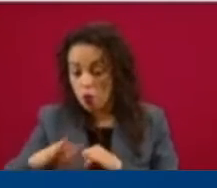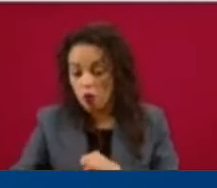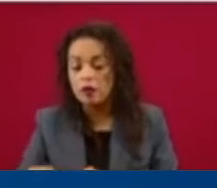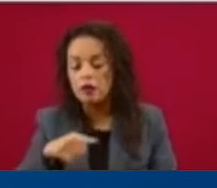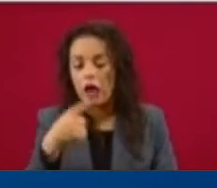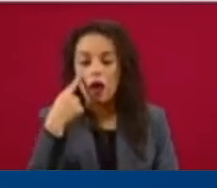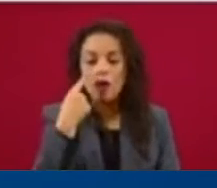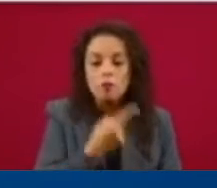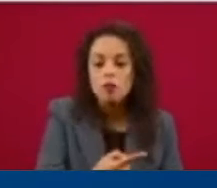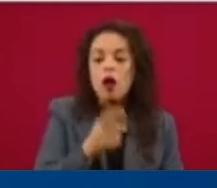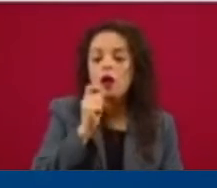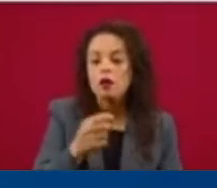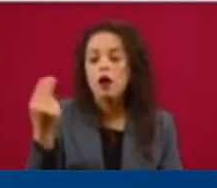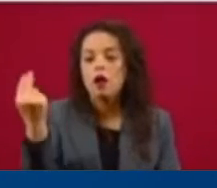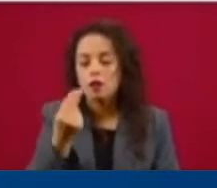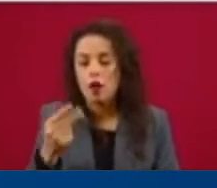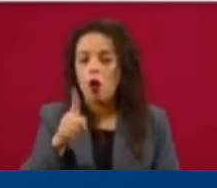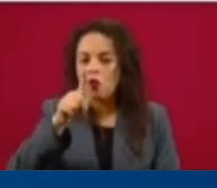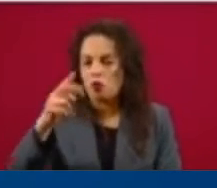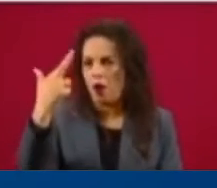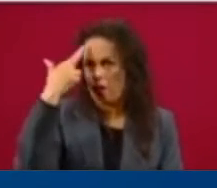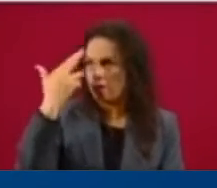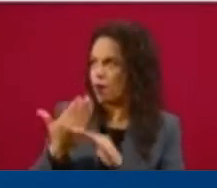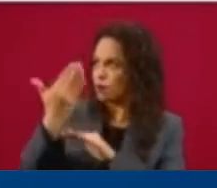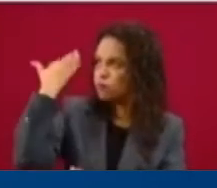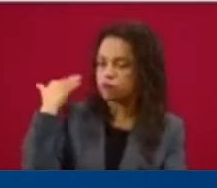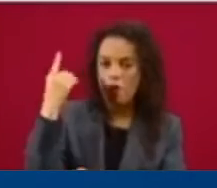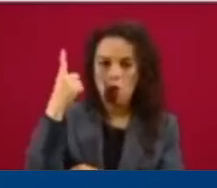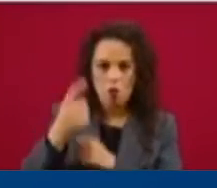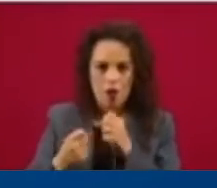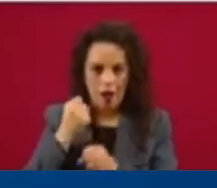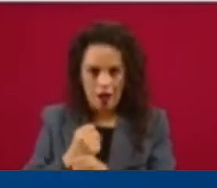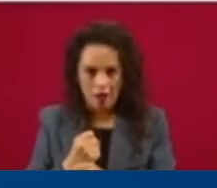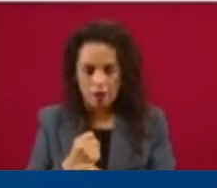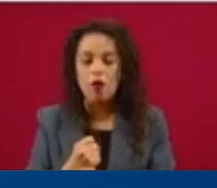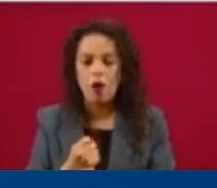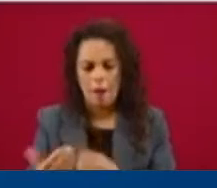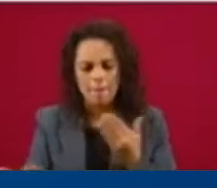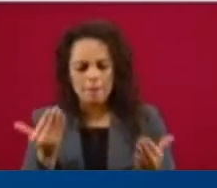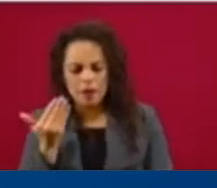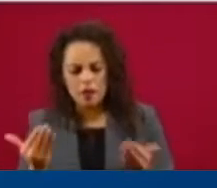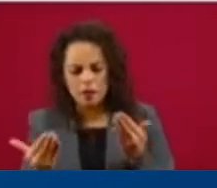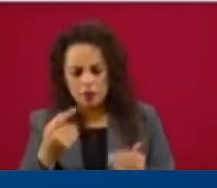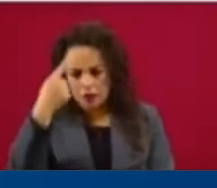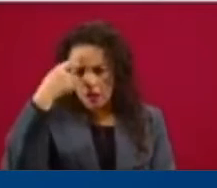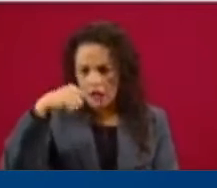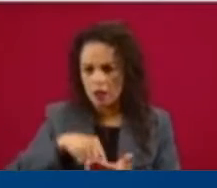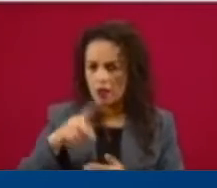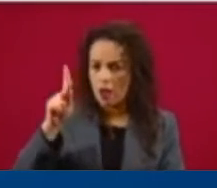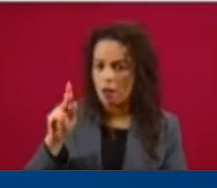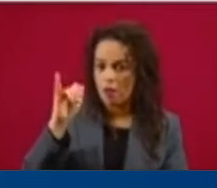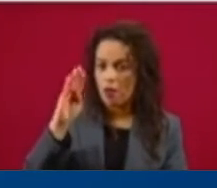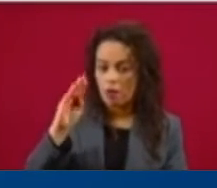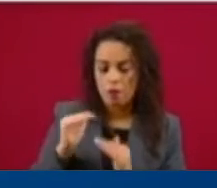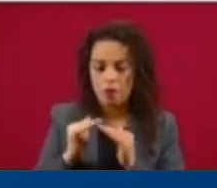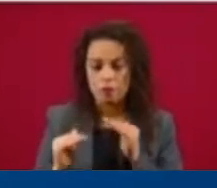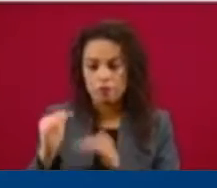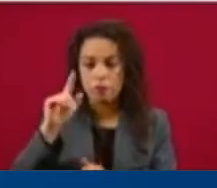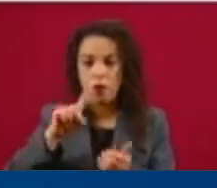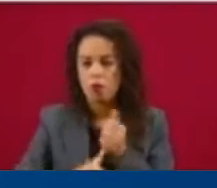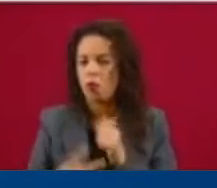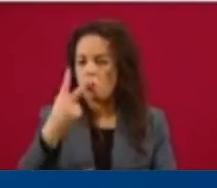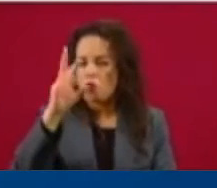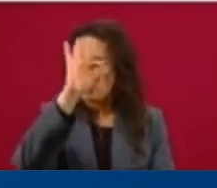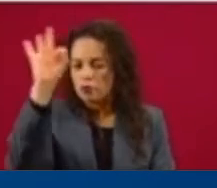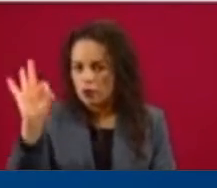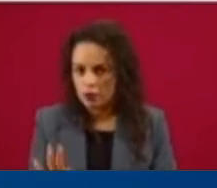crisis posibles lo que por principios conllevaría intervención ejercicio del gasto público y una potente política fiscal los datos